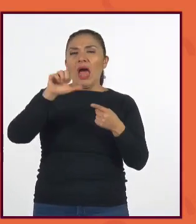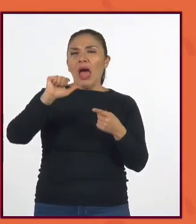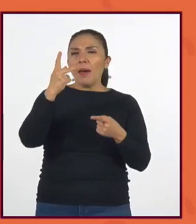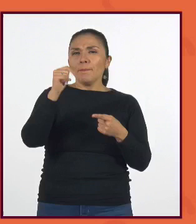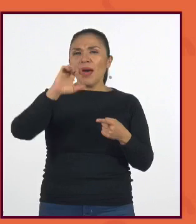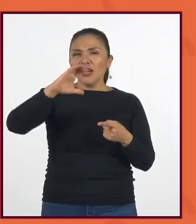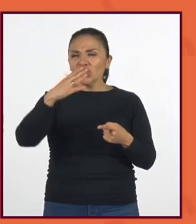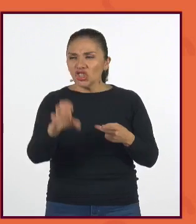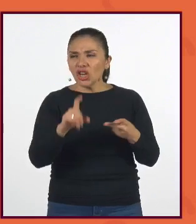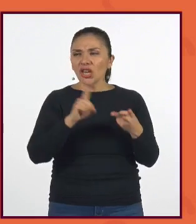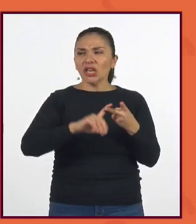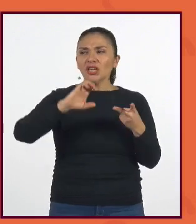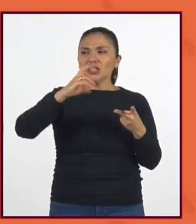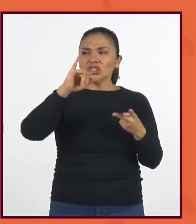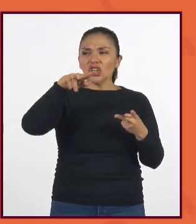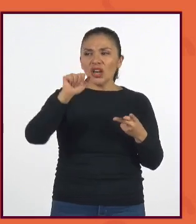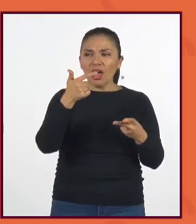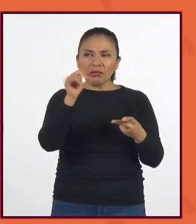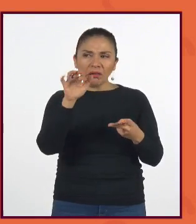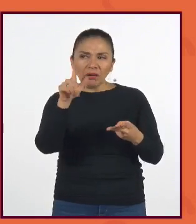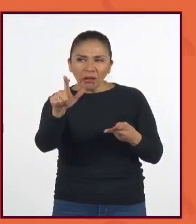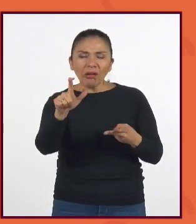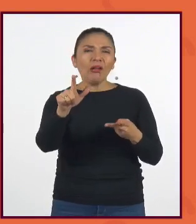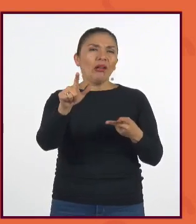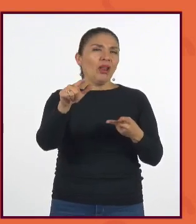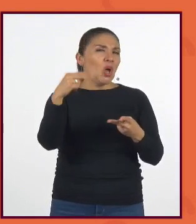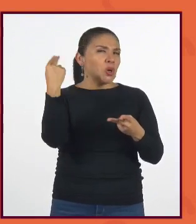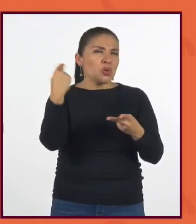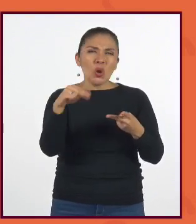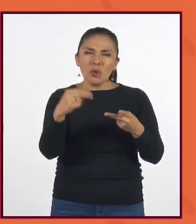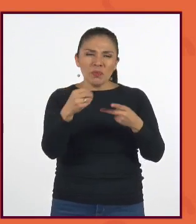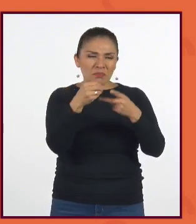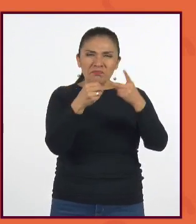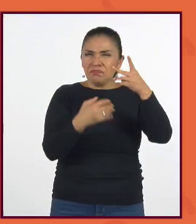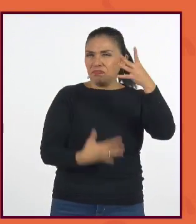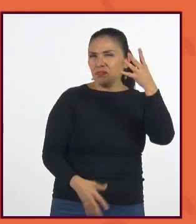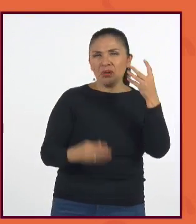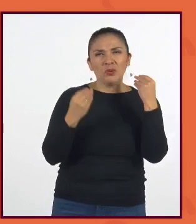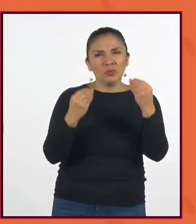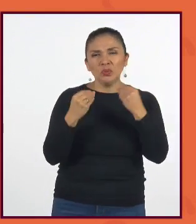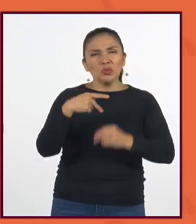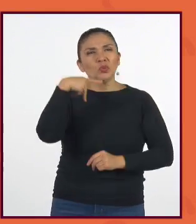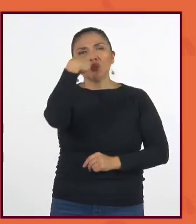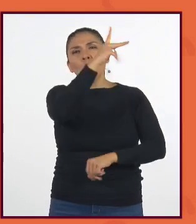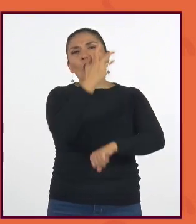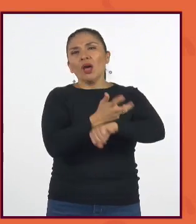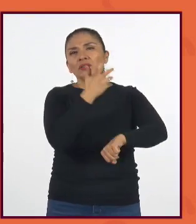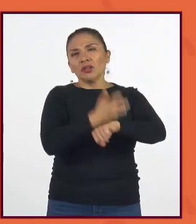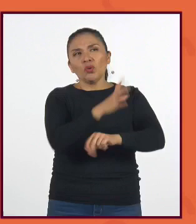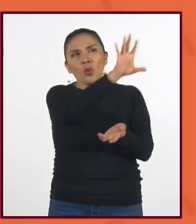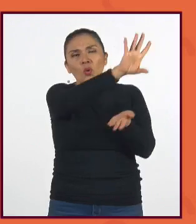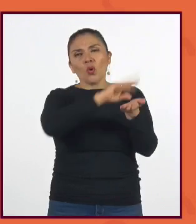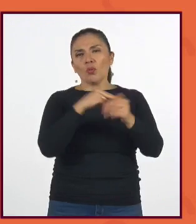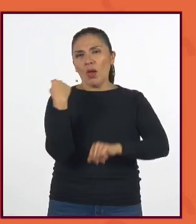Girl, muchos nombres sobre todo que vienen de Estados Unidos, ¿no?